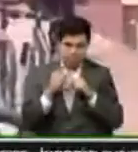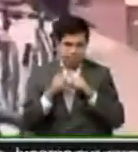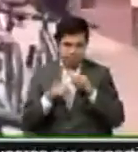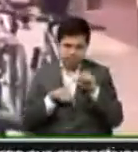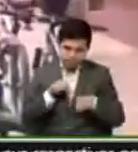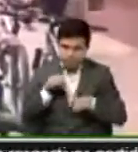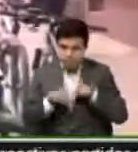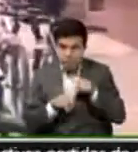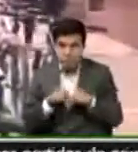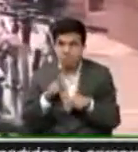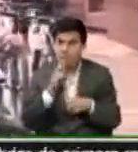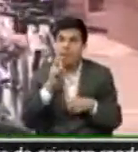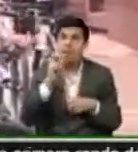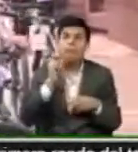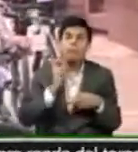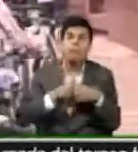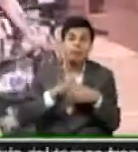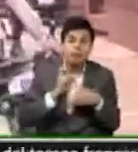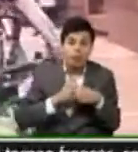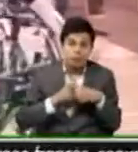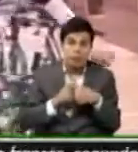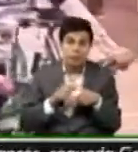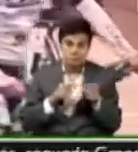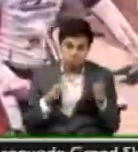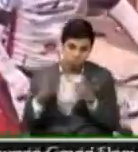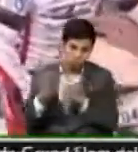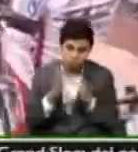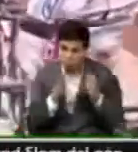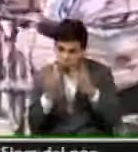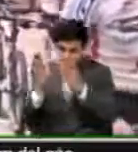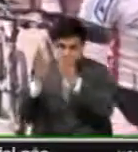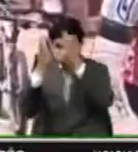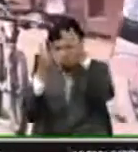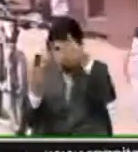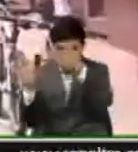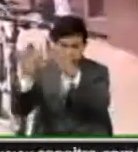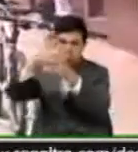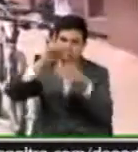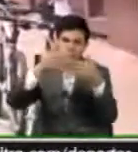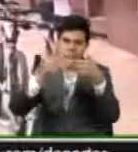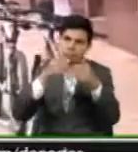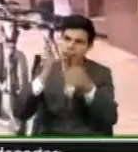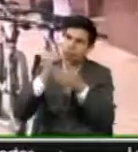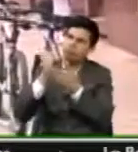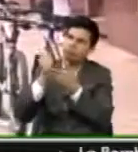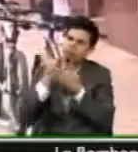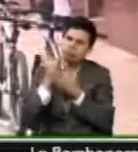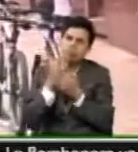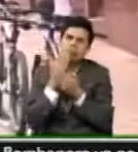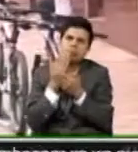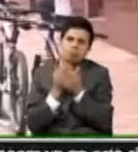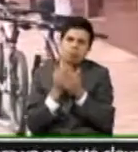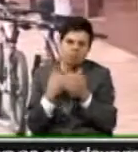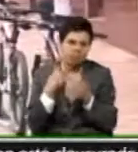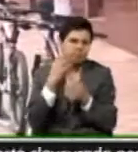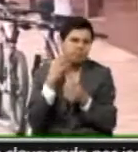bastante exigente pero pero gracias a Dios Yo estoy enseñado estos terrenos